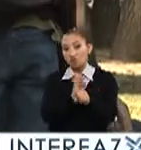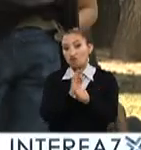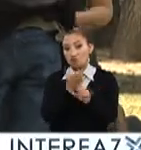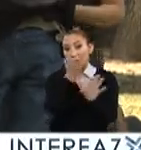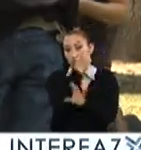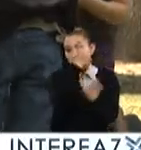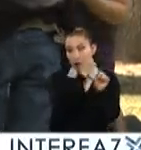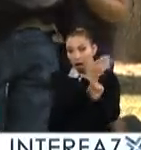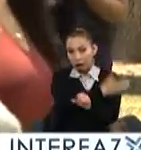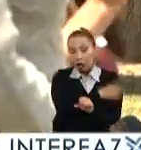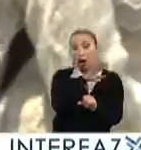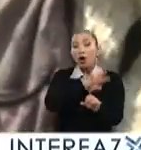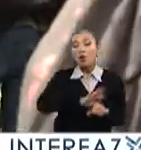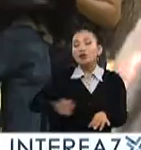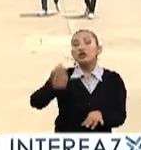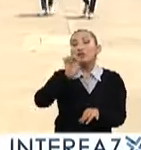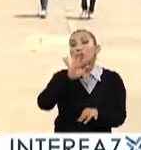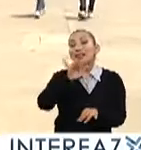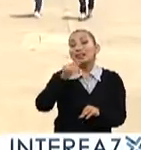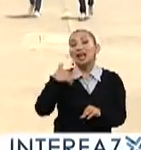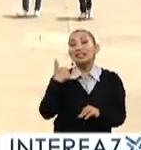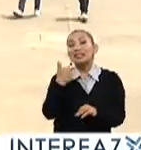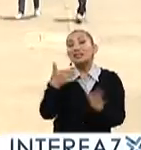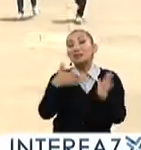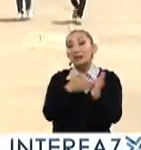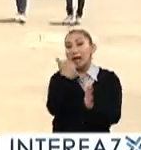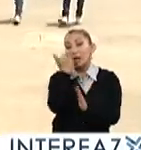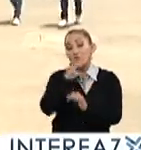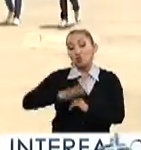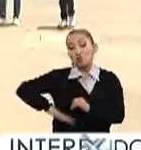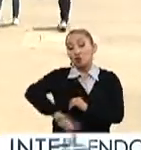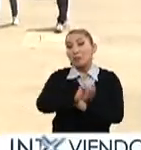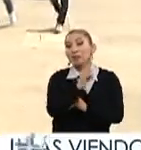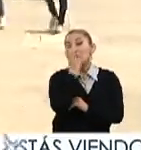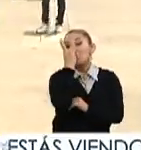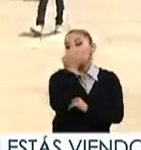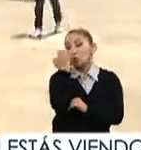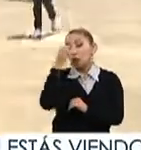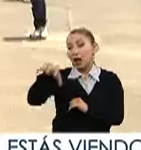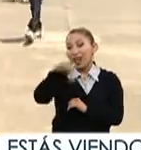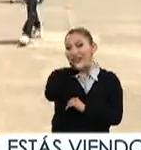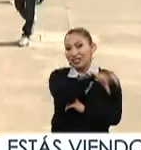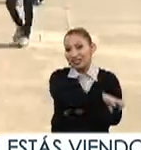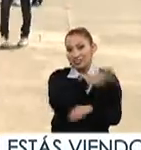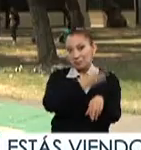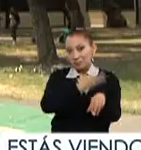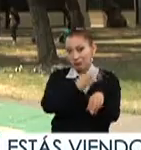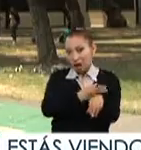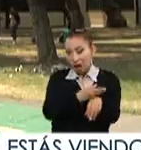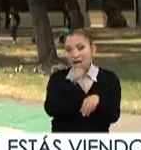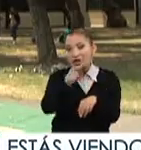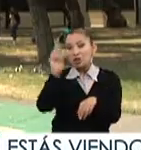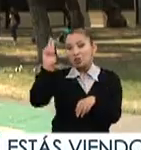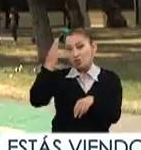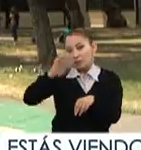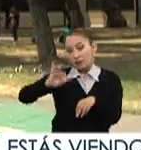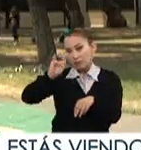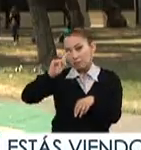ciclo escolar a más de 456,000 estudiantes de 22 escuelas de educación media superior y